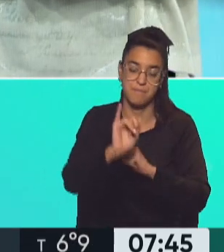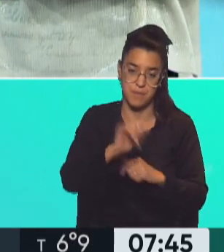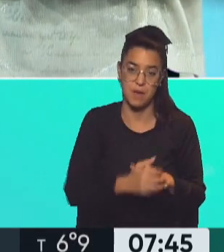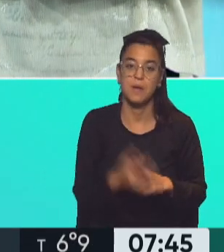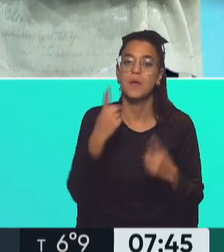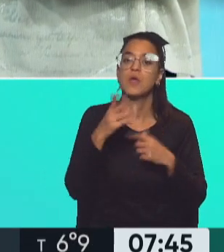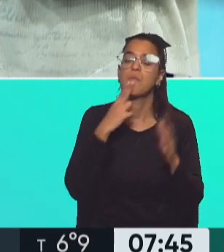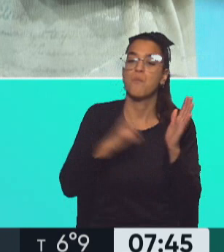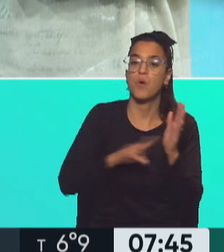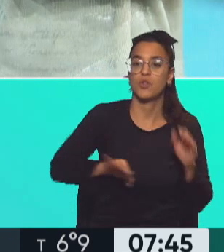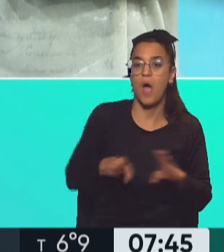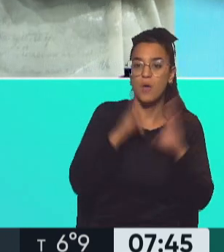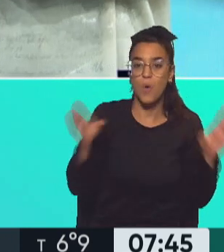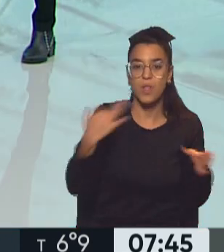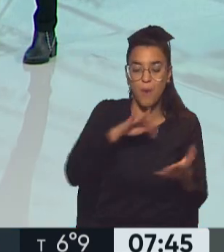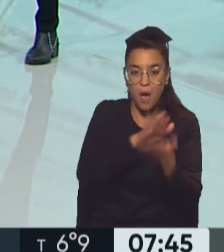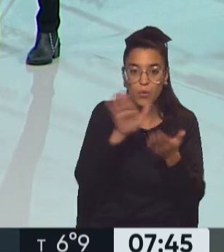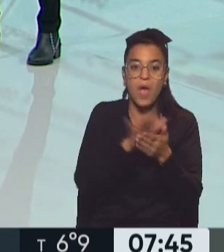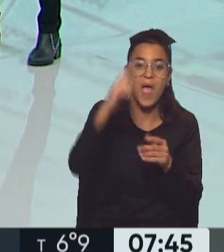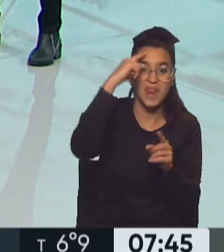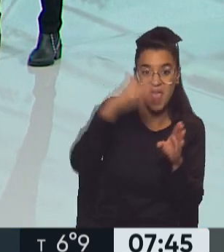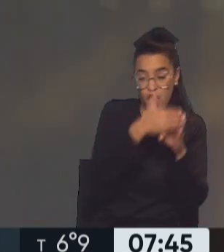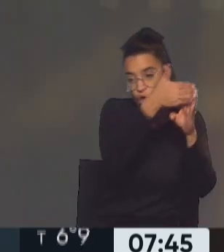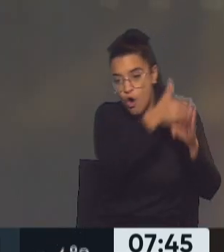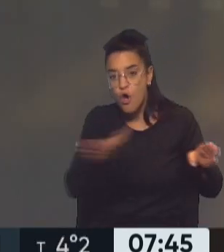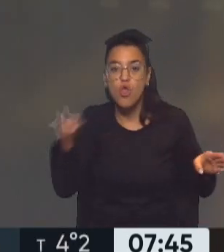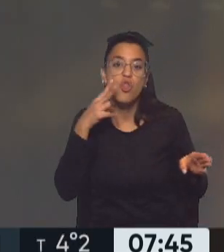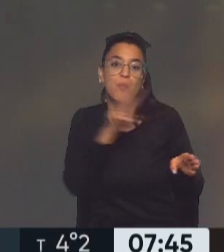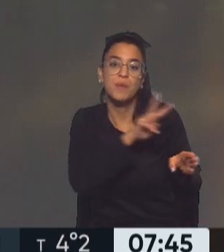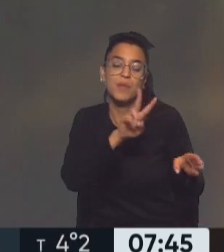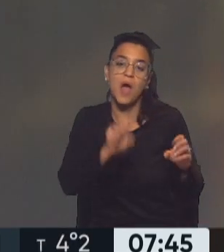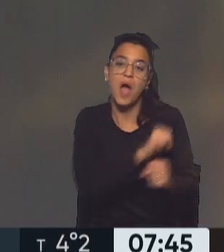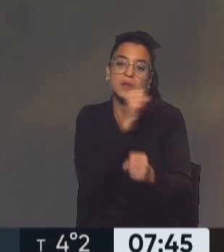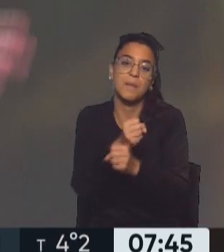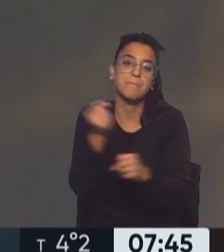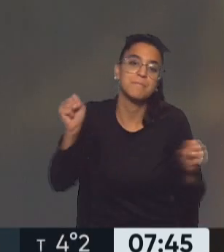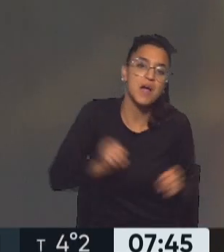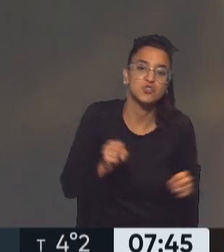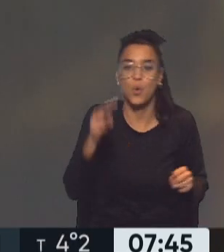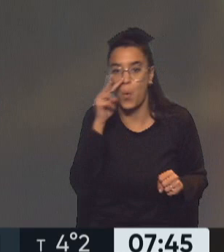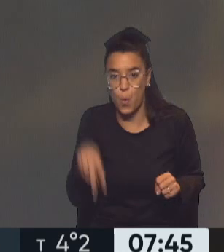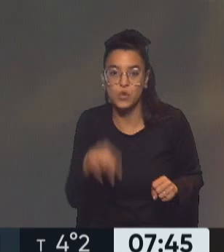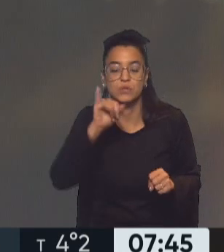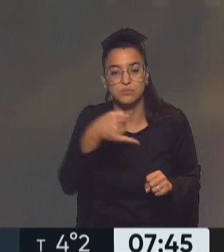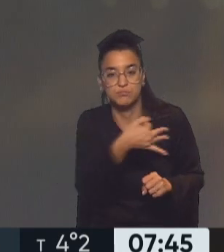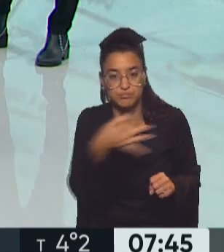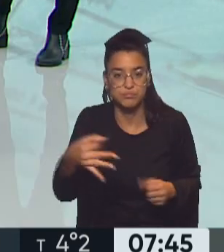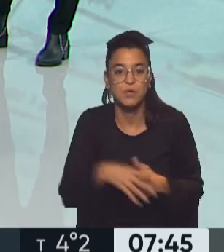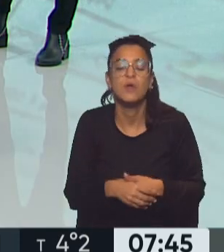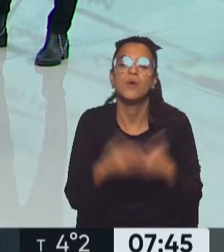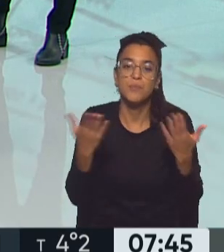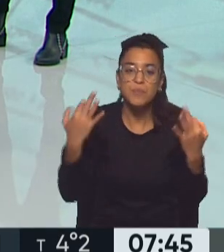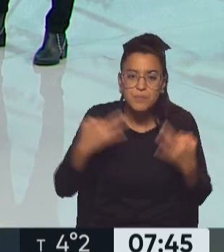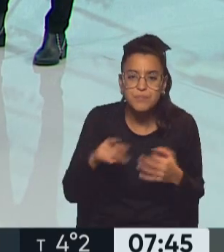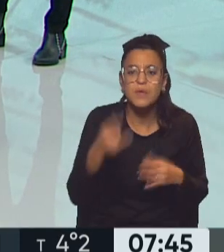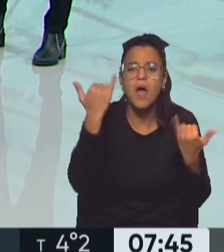como es un impuesto anual, deben actualizarlo desde enero de 2022 hasta mayo o junio de este año. Claro, ¿no? Es cierto, sí, correcto. Bien, Flor,